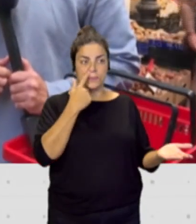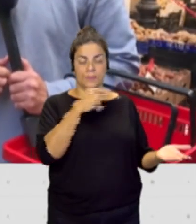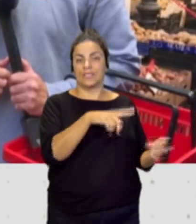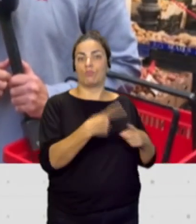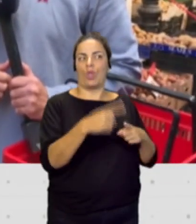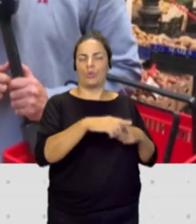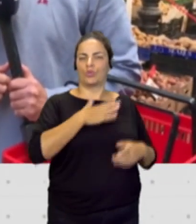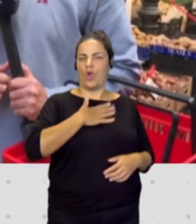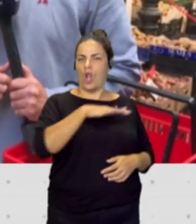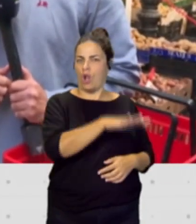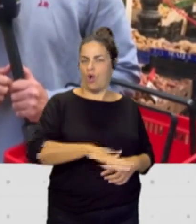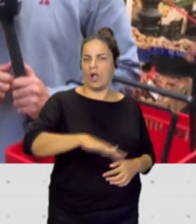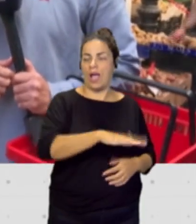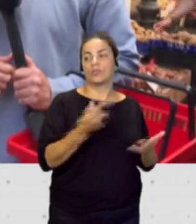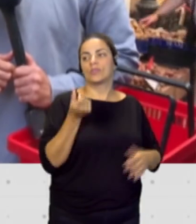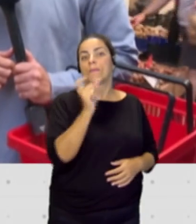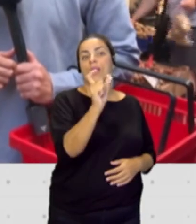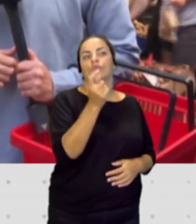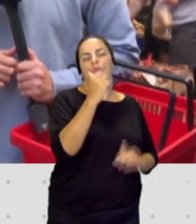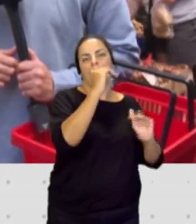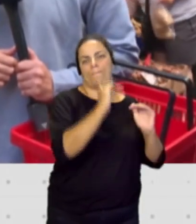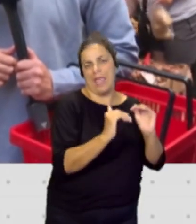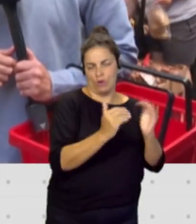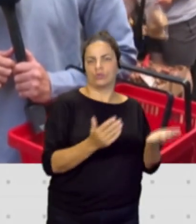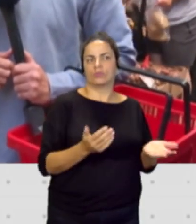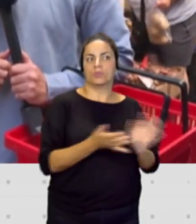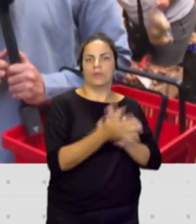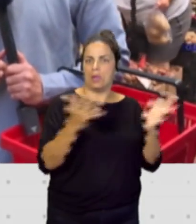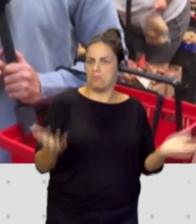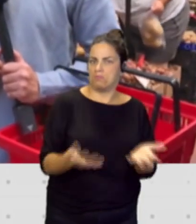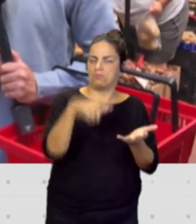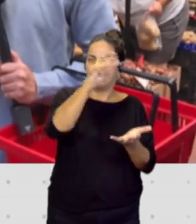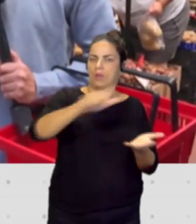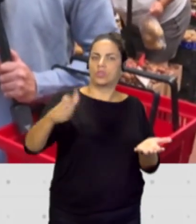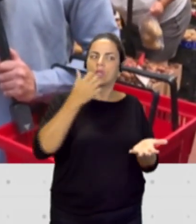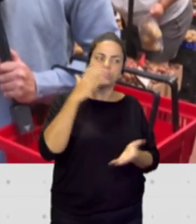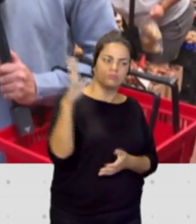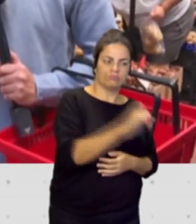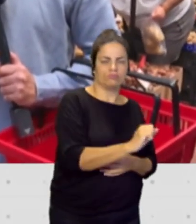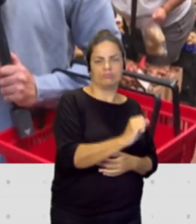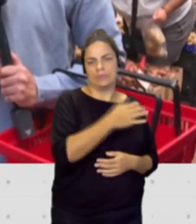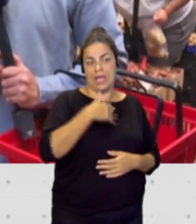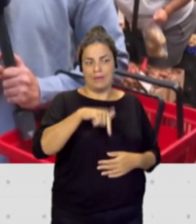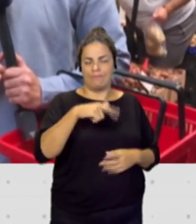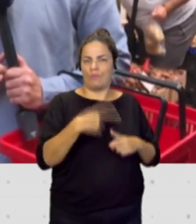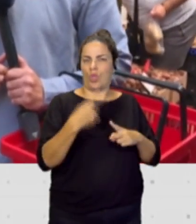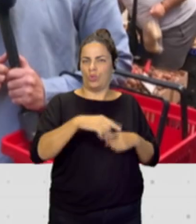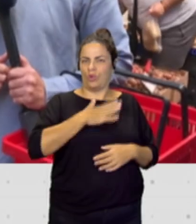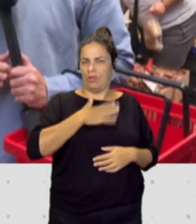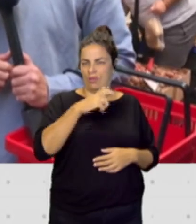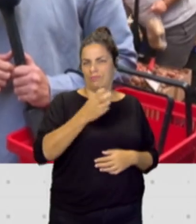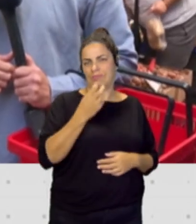local el precio un poco más bajo así se invita a las personas que quieran venir a consumir también producto del País que sea un poquito más